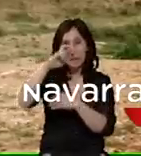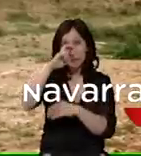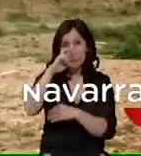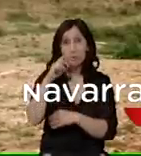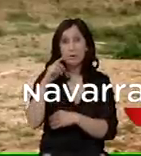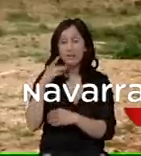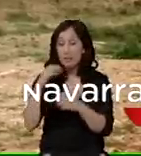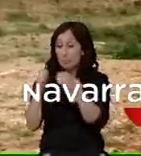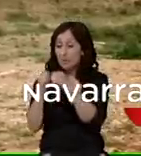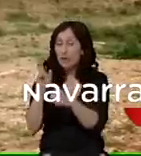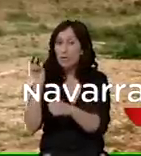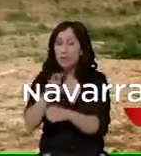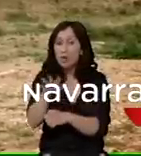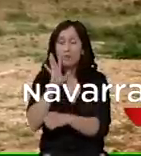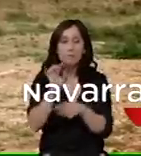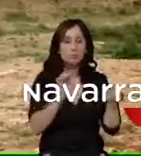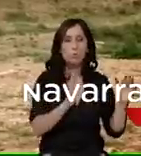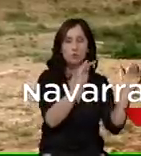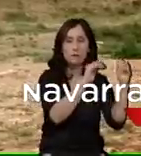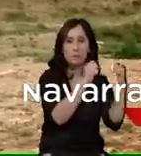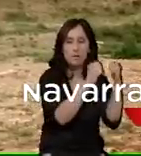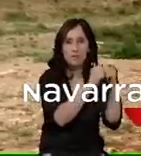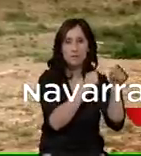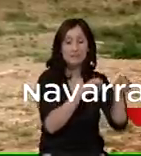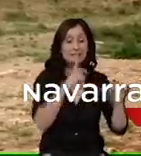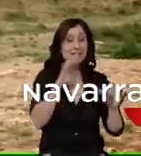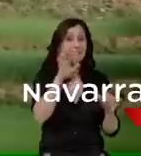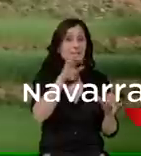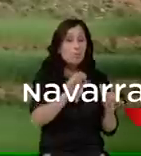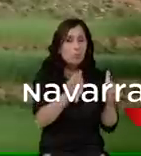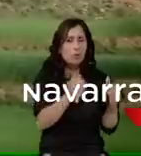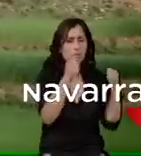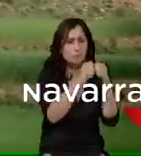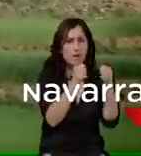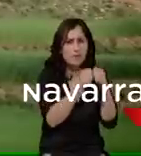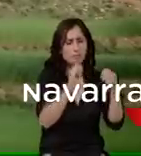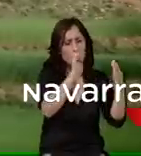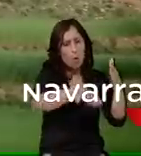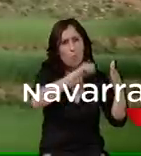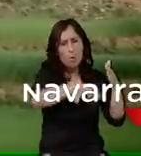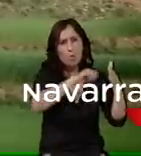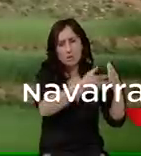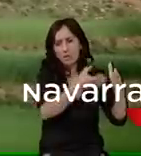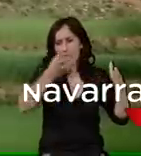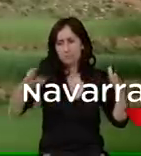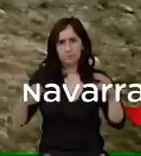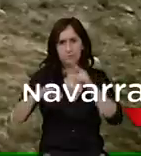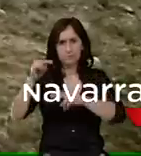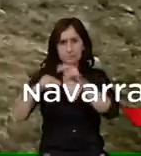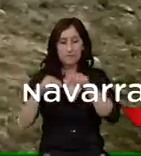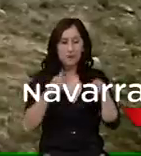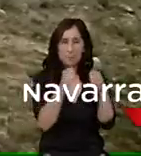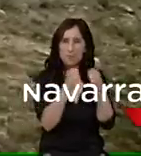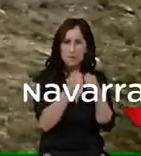piedra, pues toda esa piedra venía de aquí del monte. A principios de siglo comenzaron a picar todo el monte y a sacar este tipo de piedra, que es una piedra muy